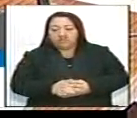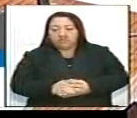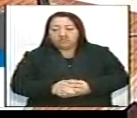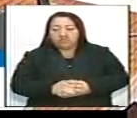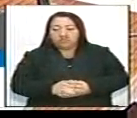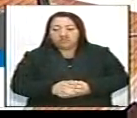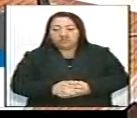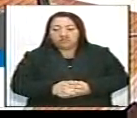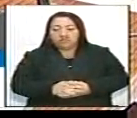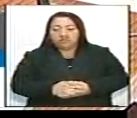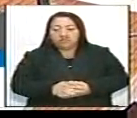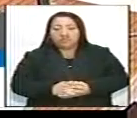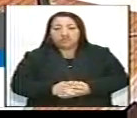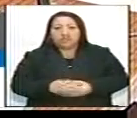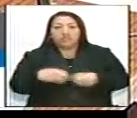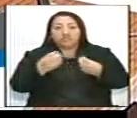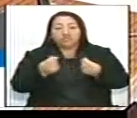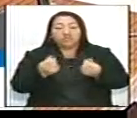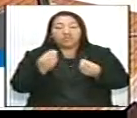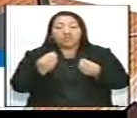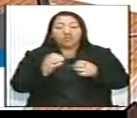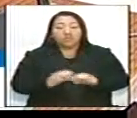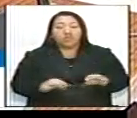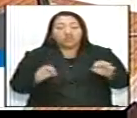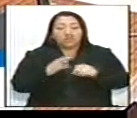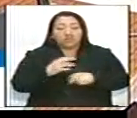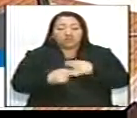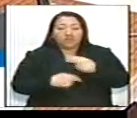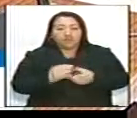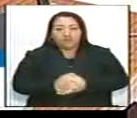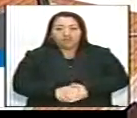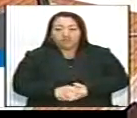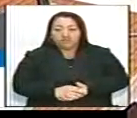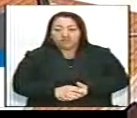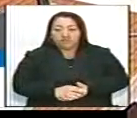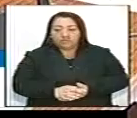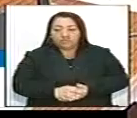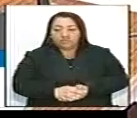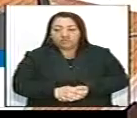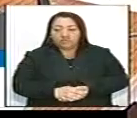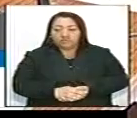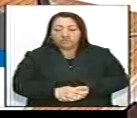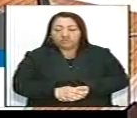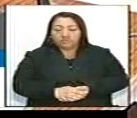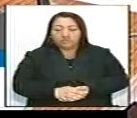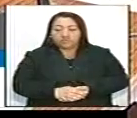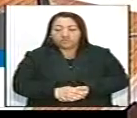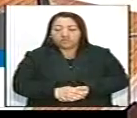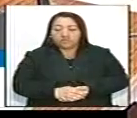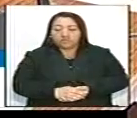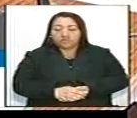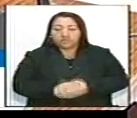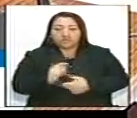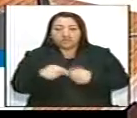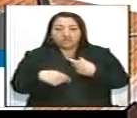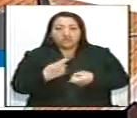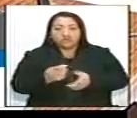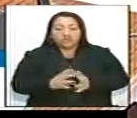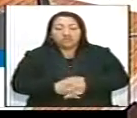recursos, y aparte porque era una prioridad nacional también. En ese sentido, entonces, la siguiente, por